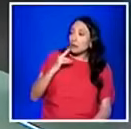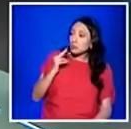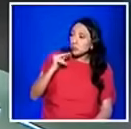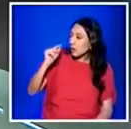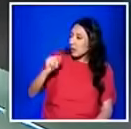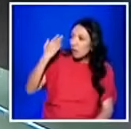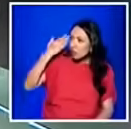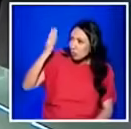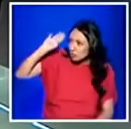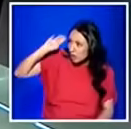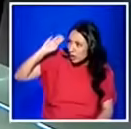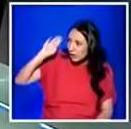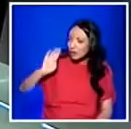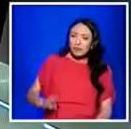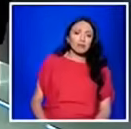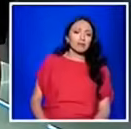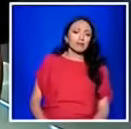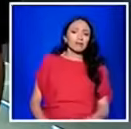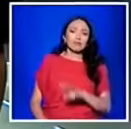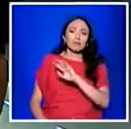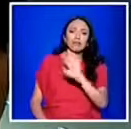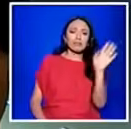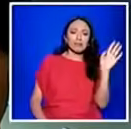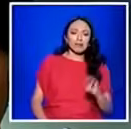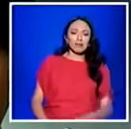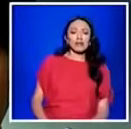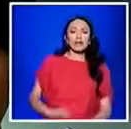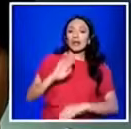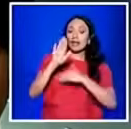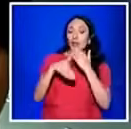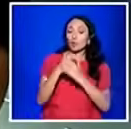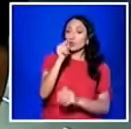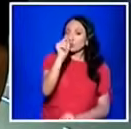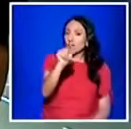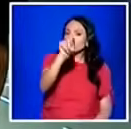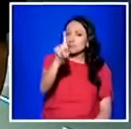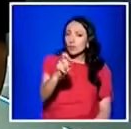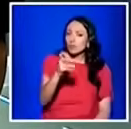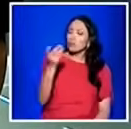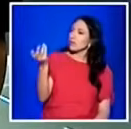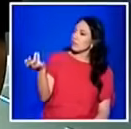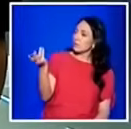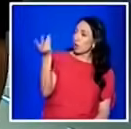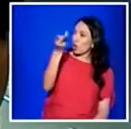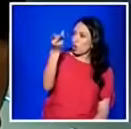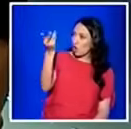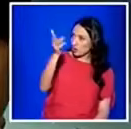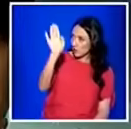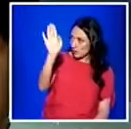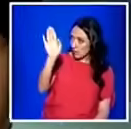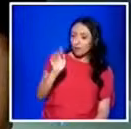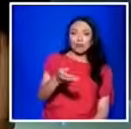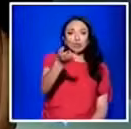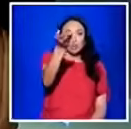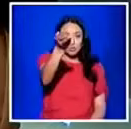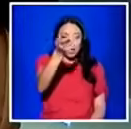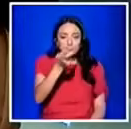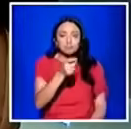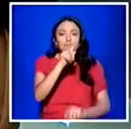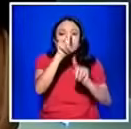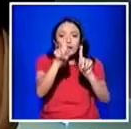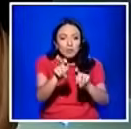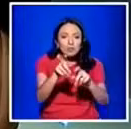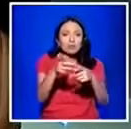azúcar, no sé. Hay de todo. De todo tienen en pastelería. Y ustedes se preguntarán, Joselito, Andrea y nuestros queridos vecinos televidentes se